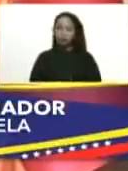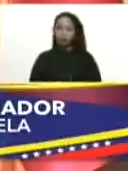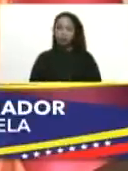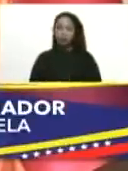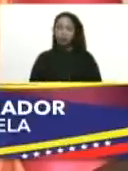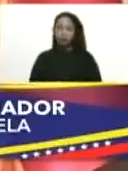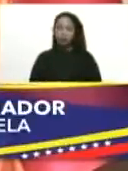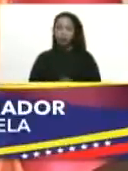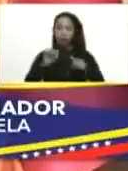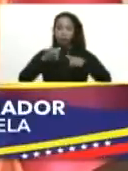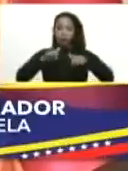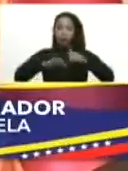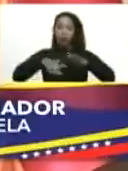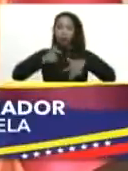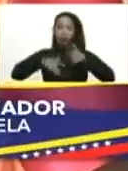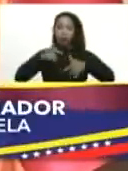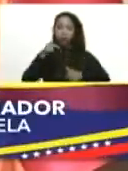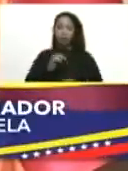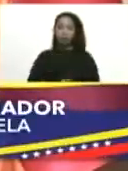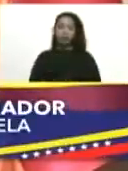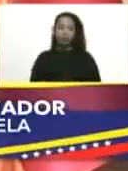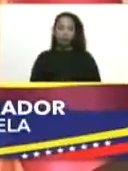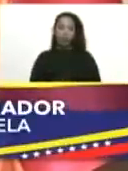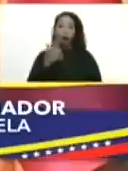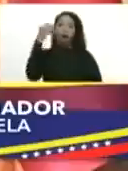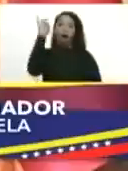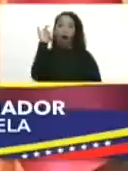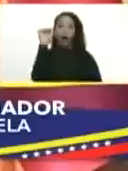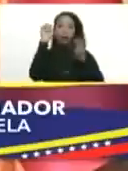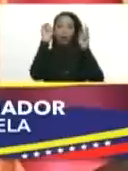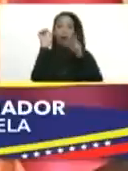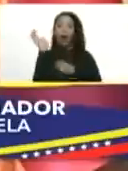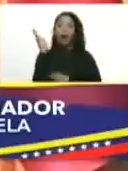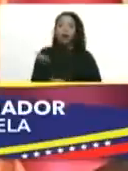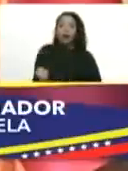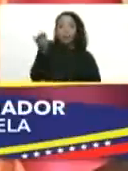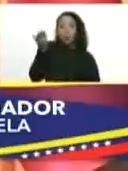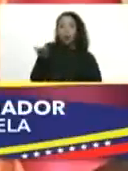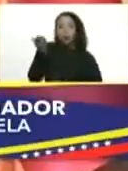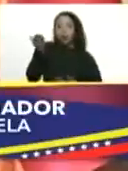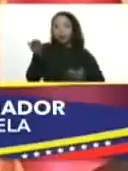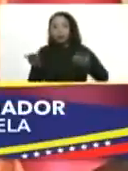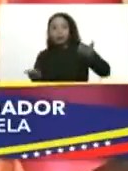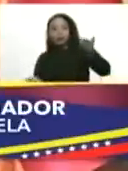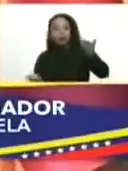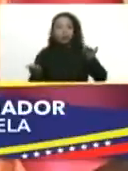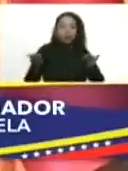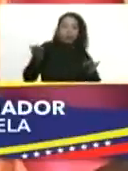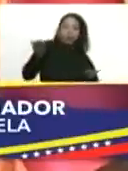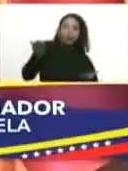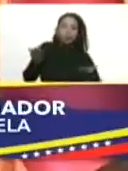este acto tiene un componente muy importante de balance.